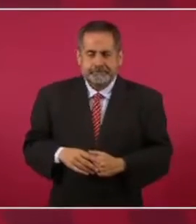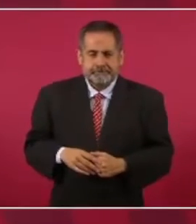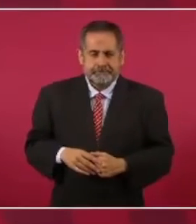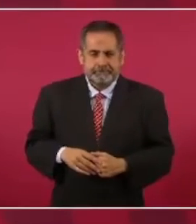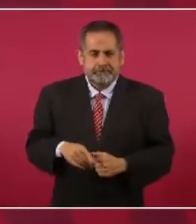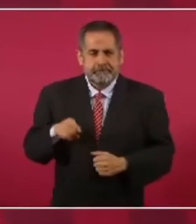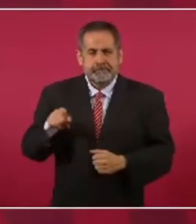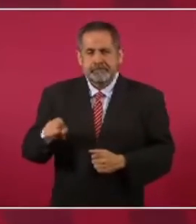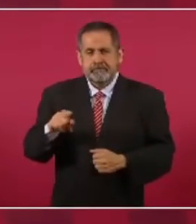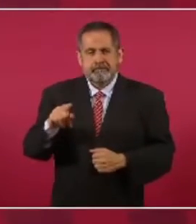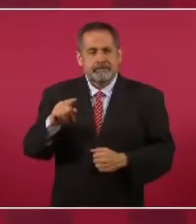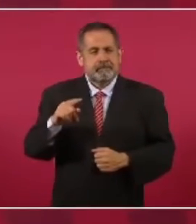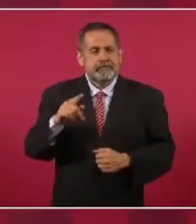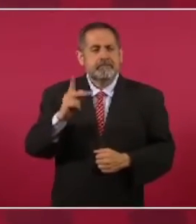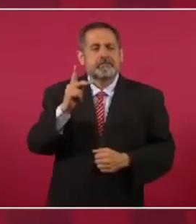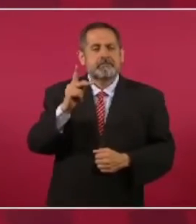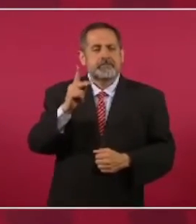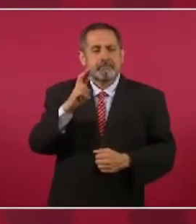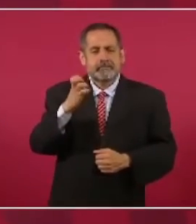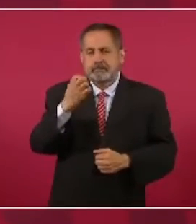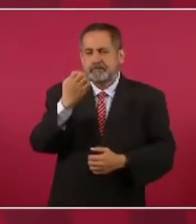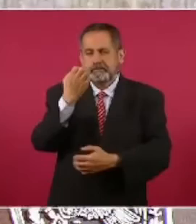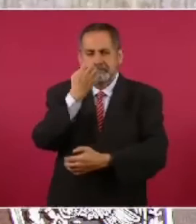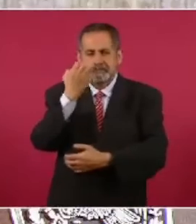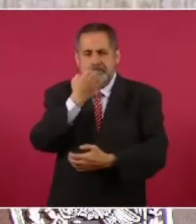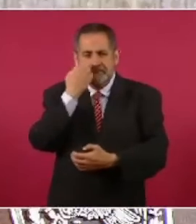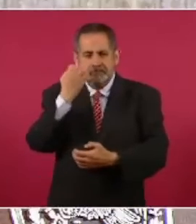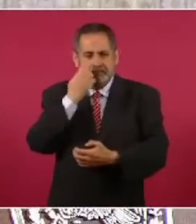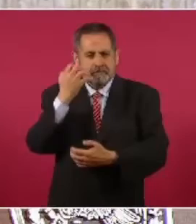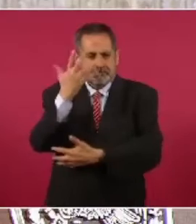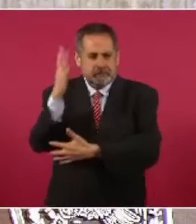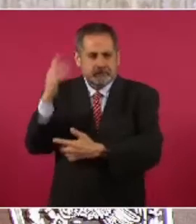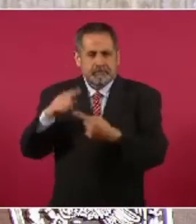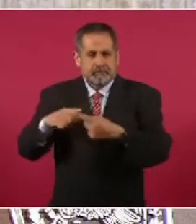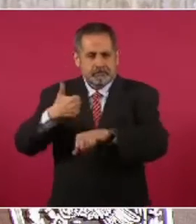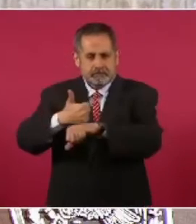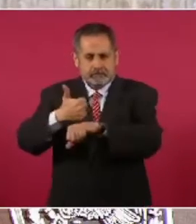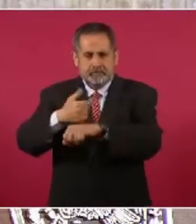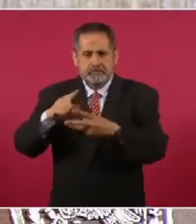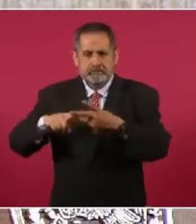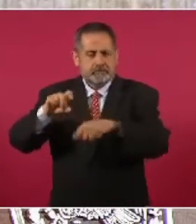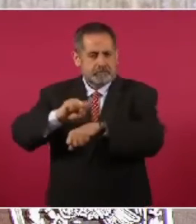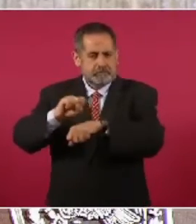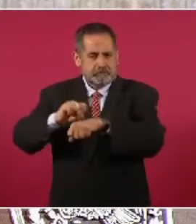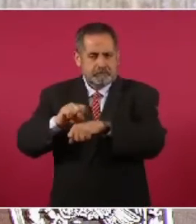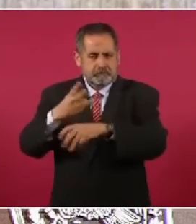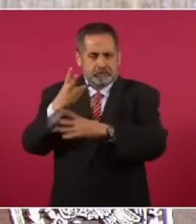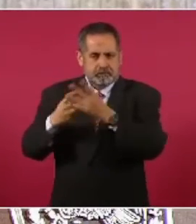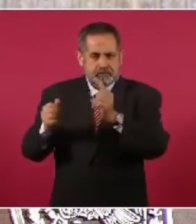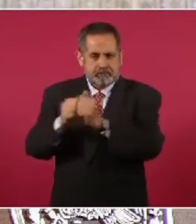es preescolar, primaria y secundaria